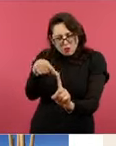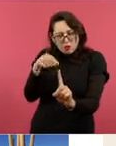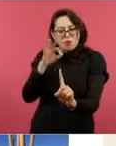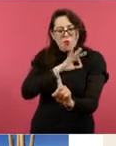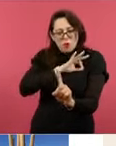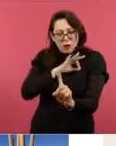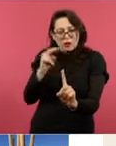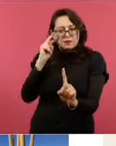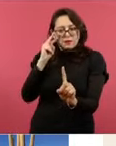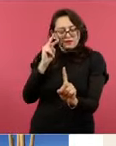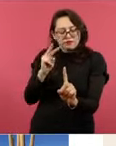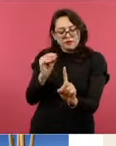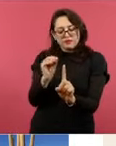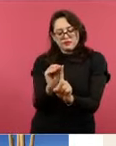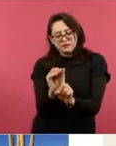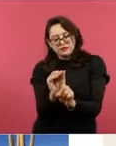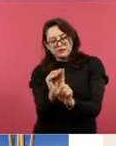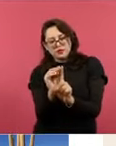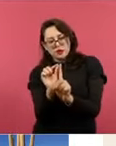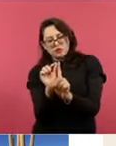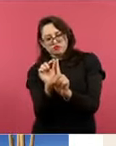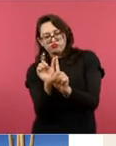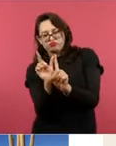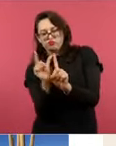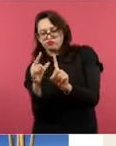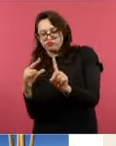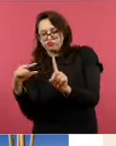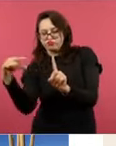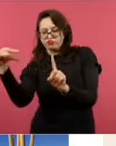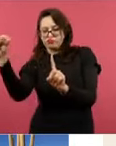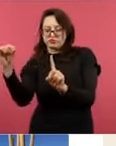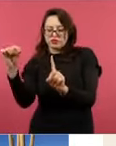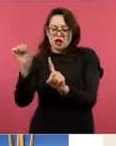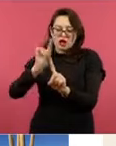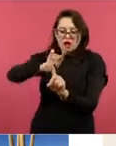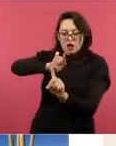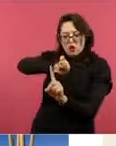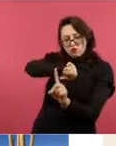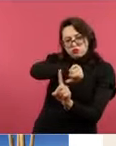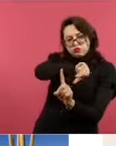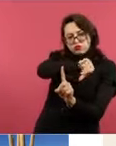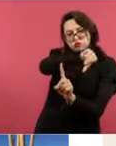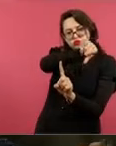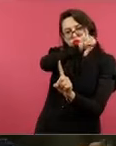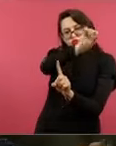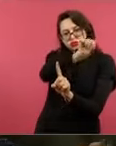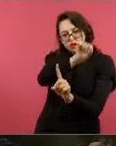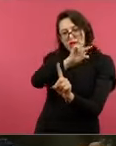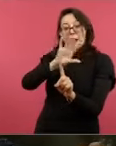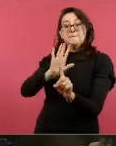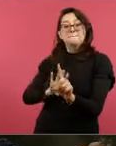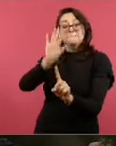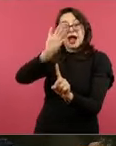si una de sus hojas rojas la observa del otro extremo, puede imaginar que ha